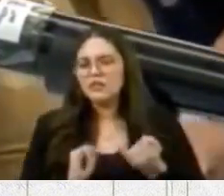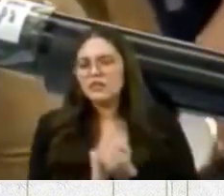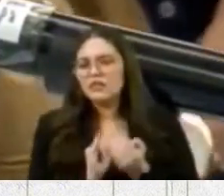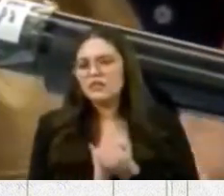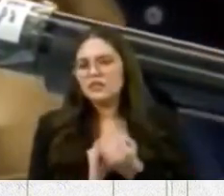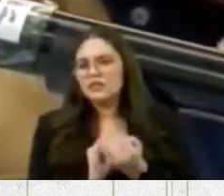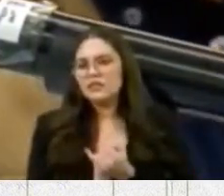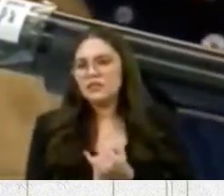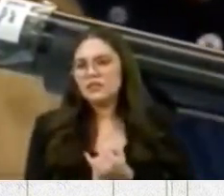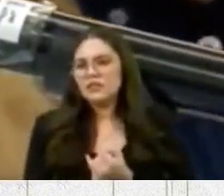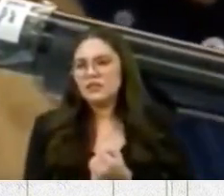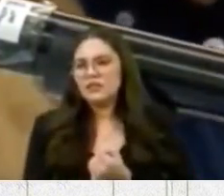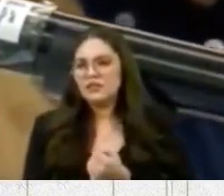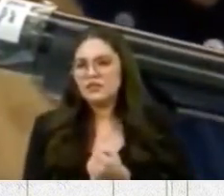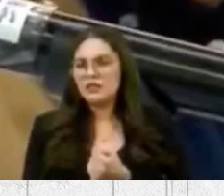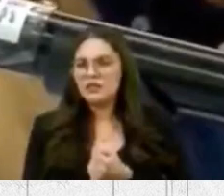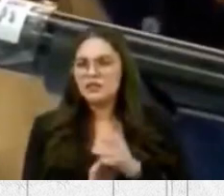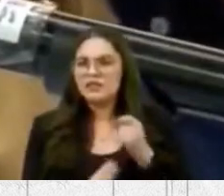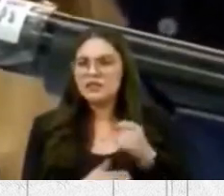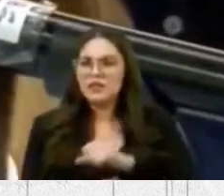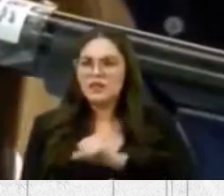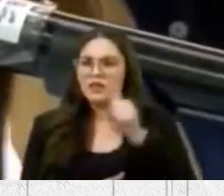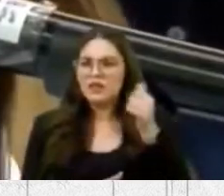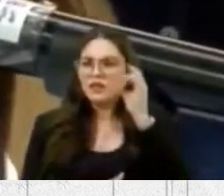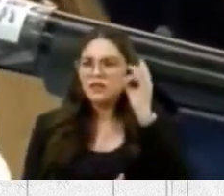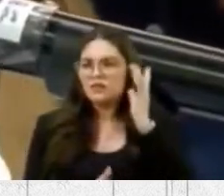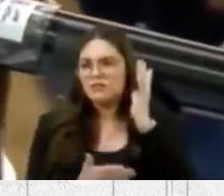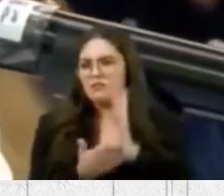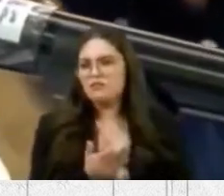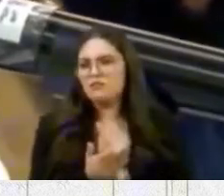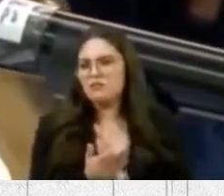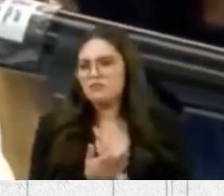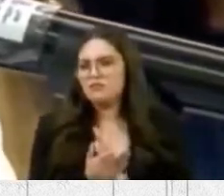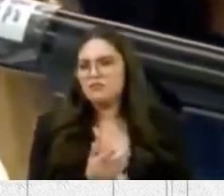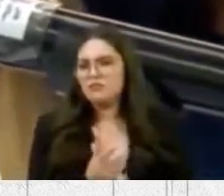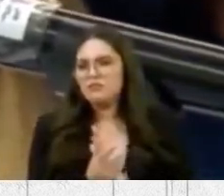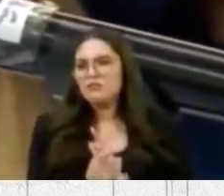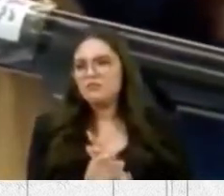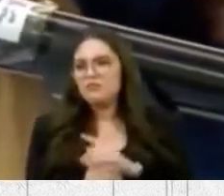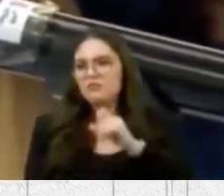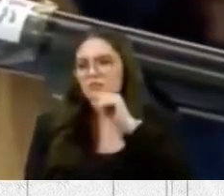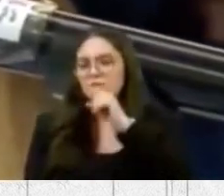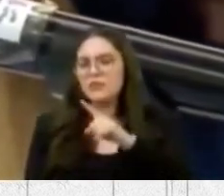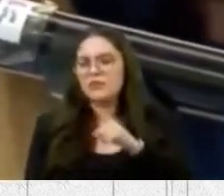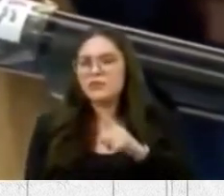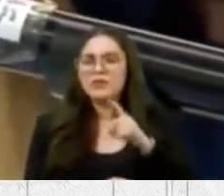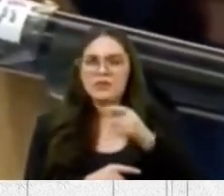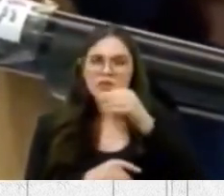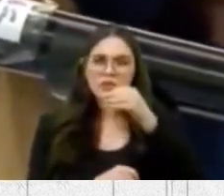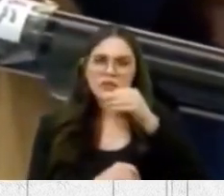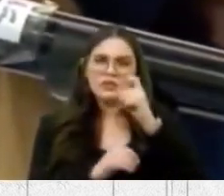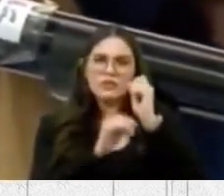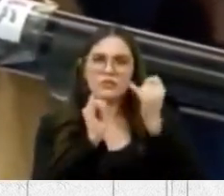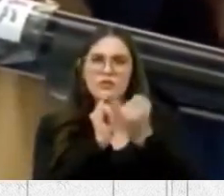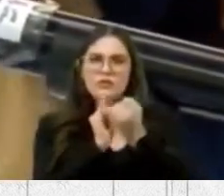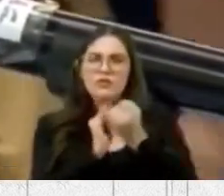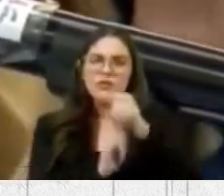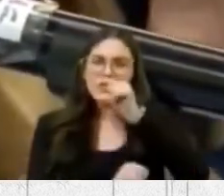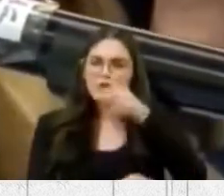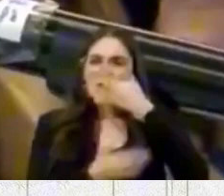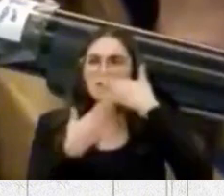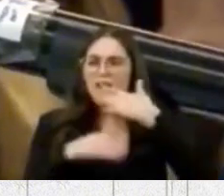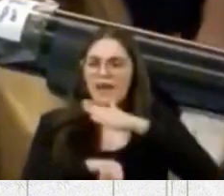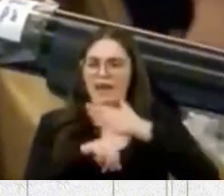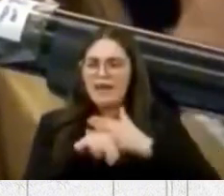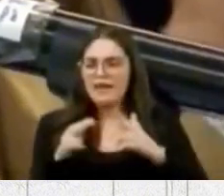son aquellos que pagando obtienen no justicia, obtienen impunidad.